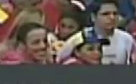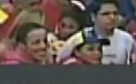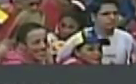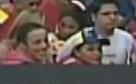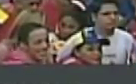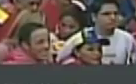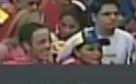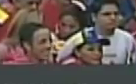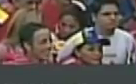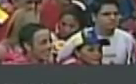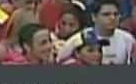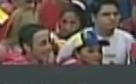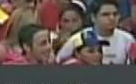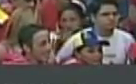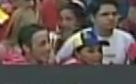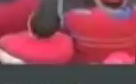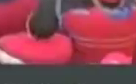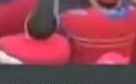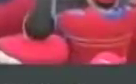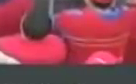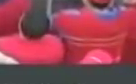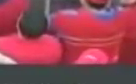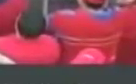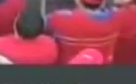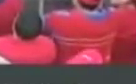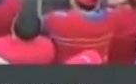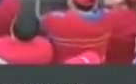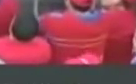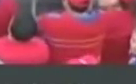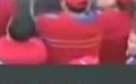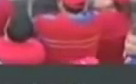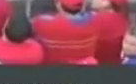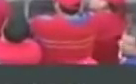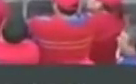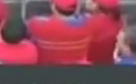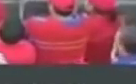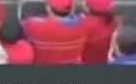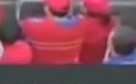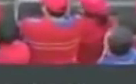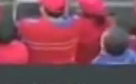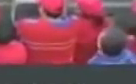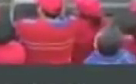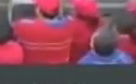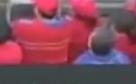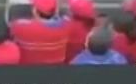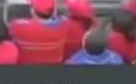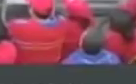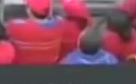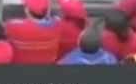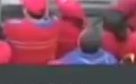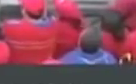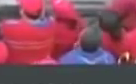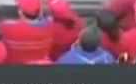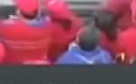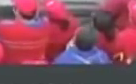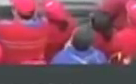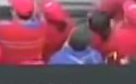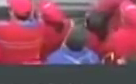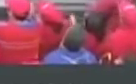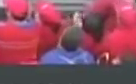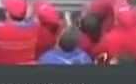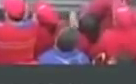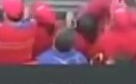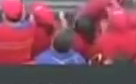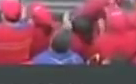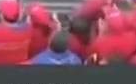dice nuestro hermano Nicolás Maduro, la revolución se salva con más revolución. Y eso es lo